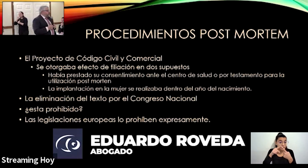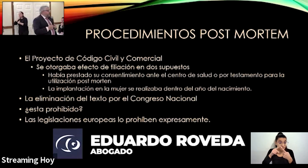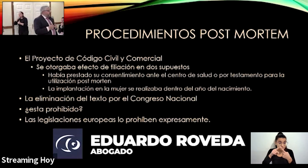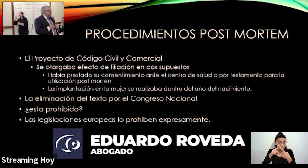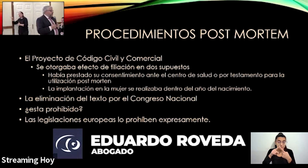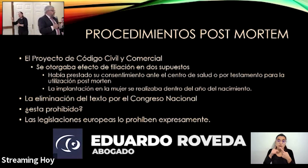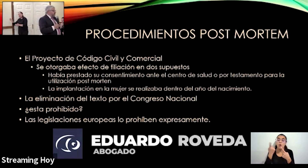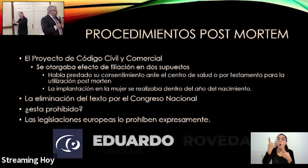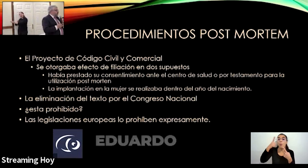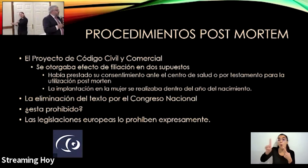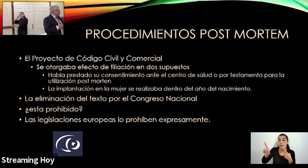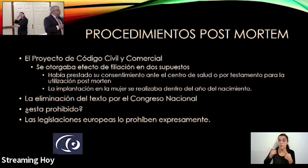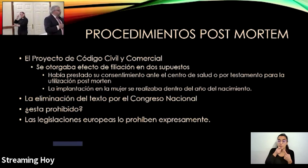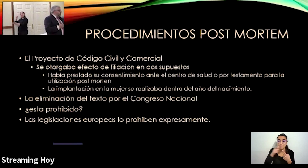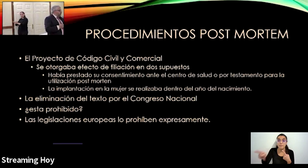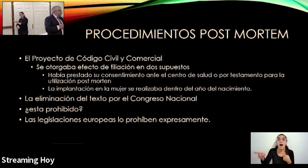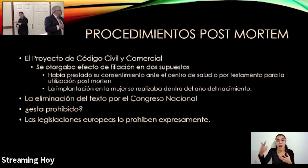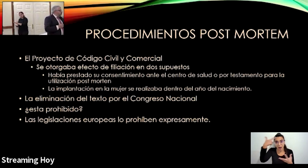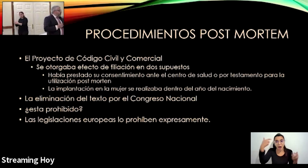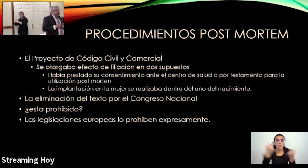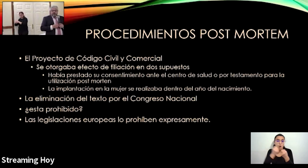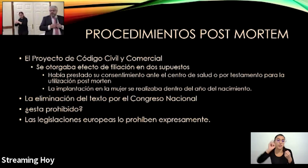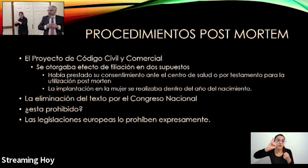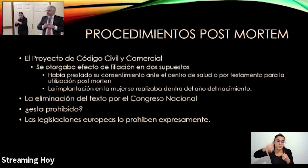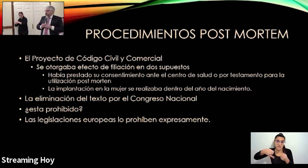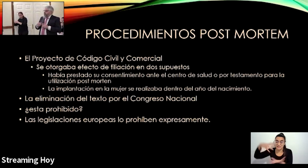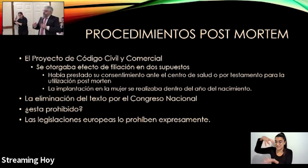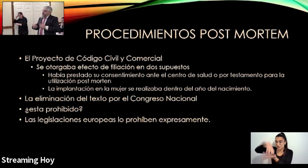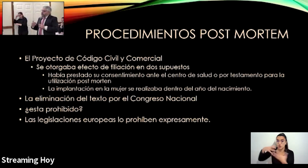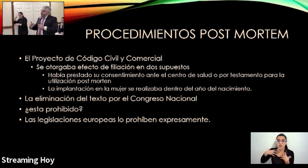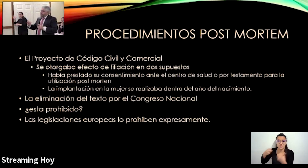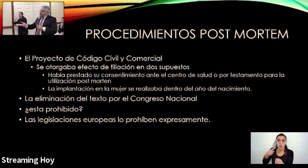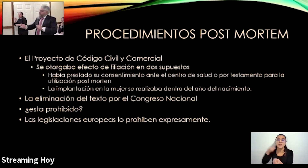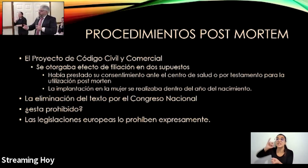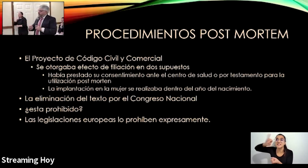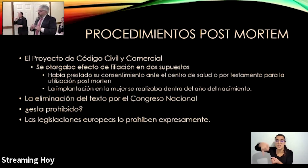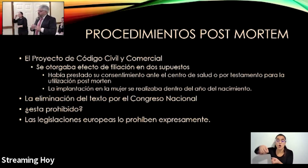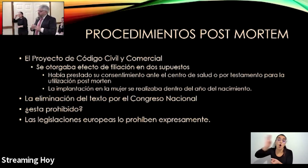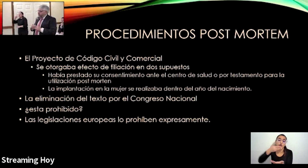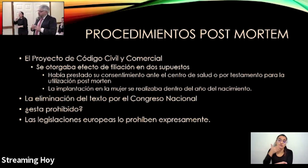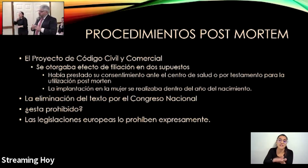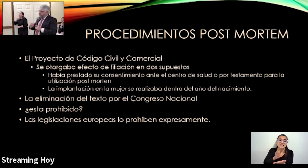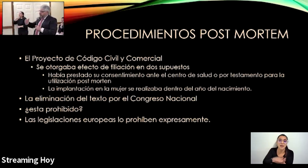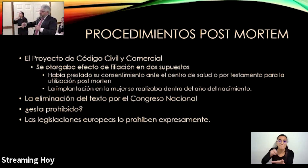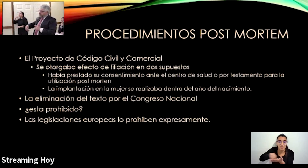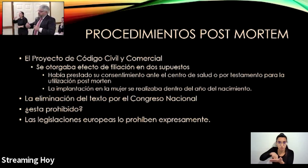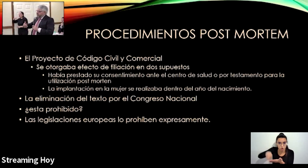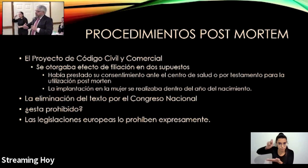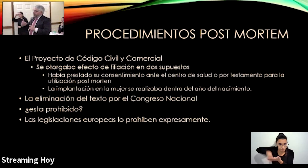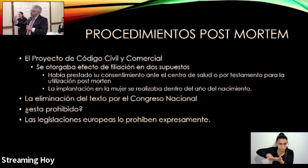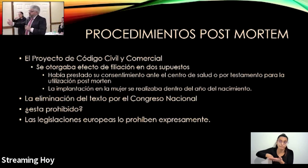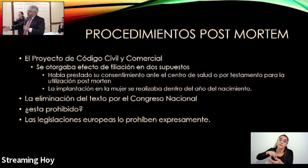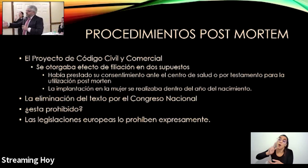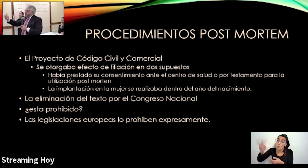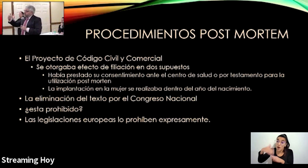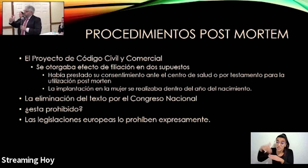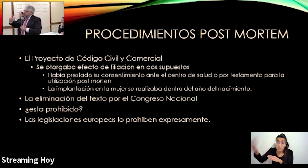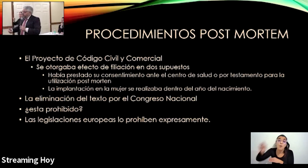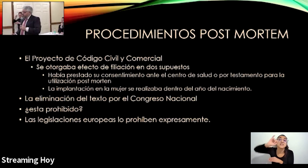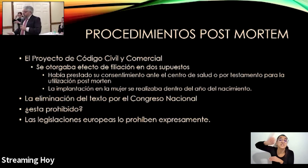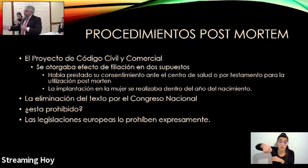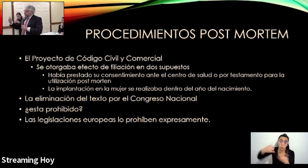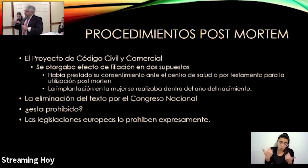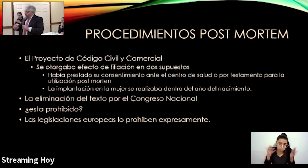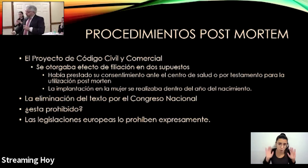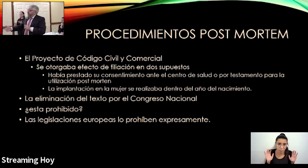primera, cuando había prestado su consentimiento ante el centro de salud o por testamento para la utilización post-mortem. O sea, se le